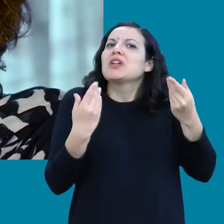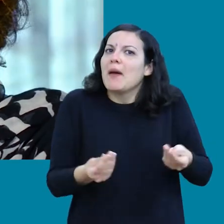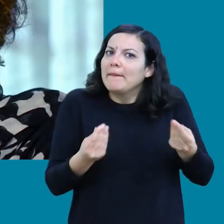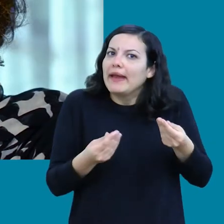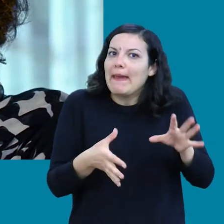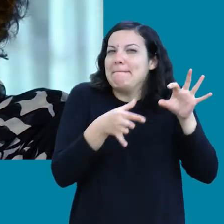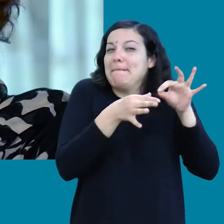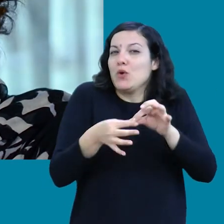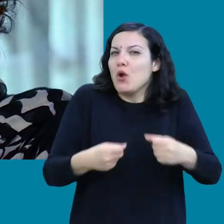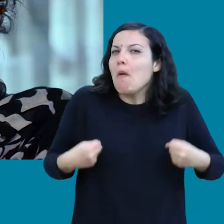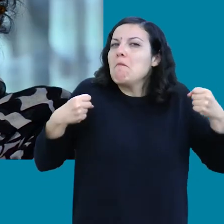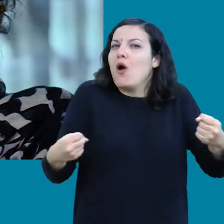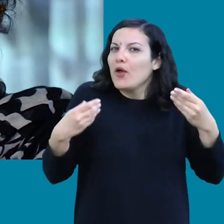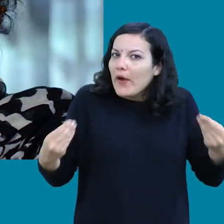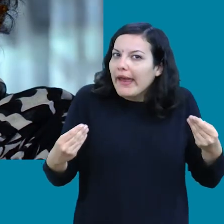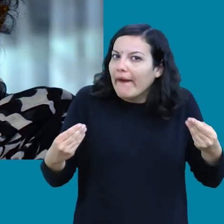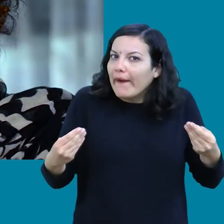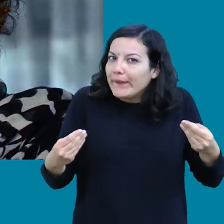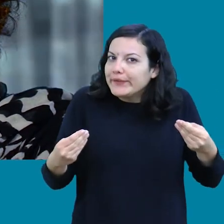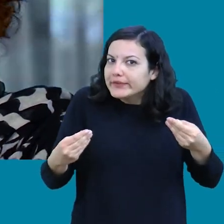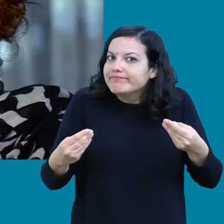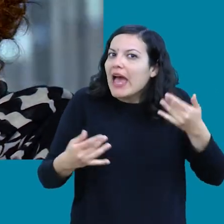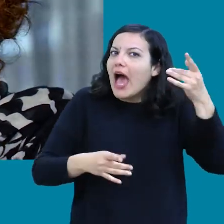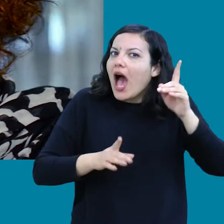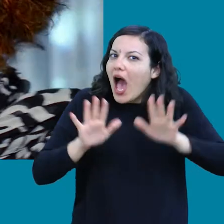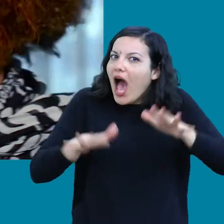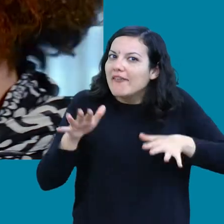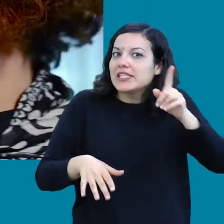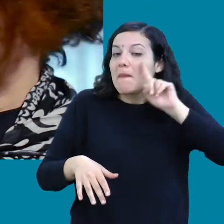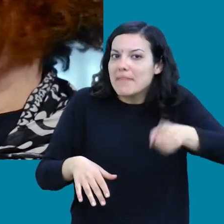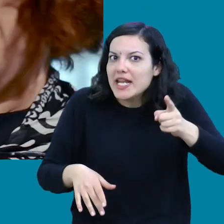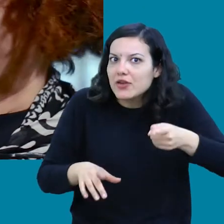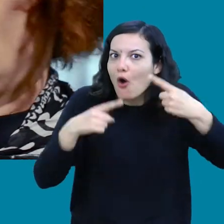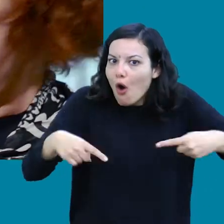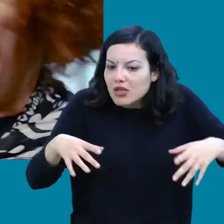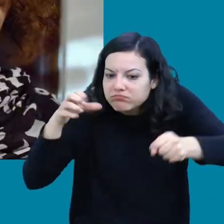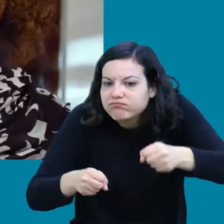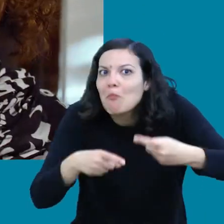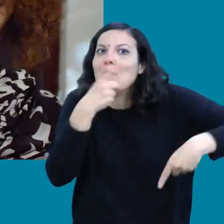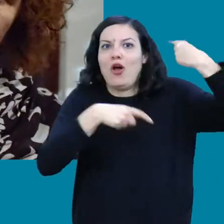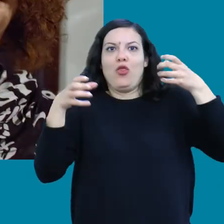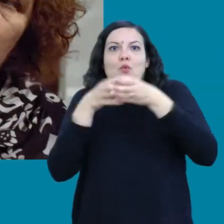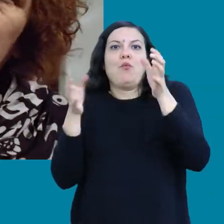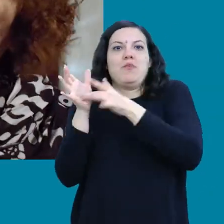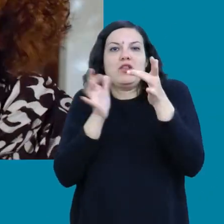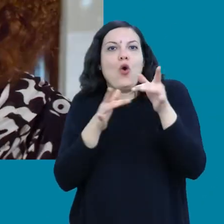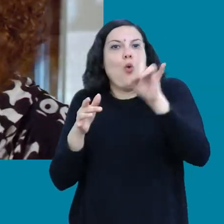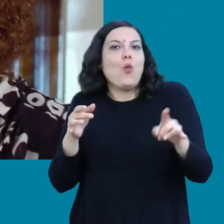vínculo poderoso cuando hay un riesgo de que se vuelva atrás, ¿no? De que la reacción monástica